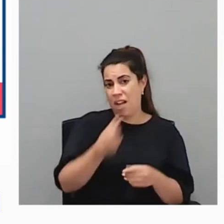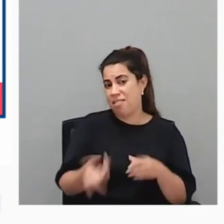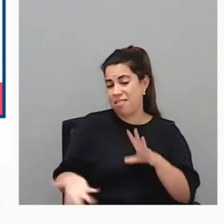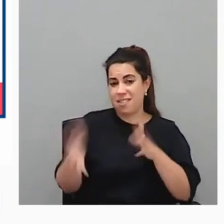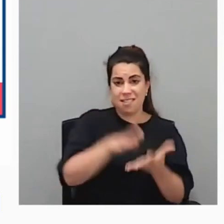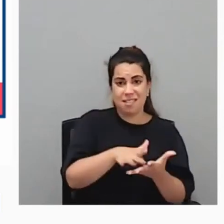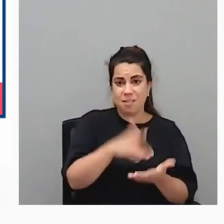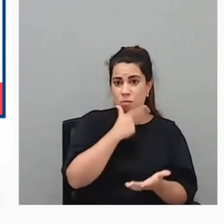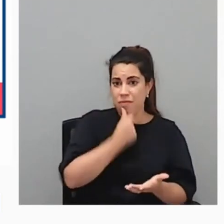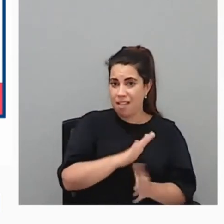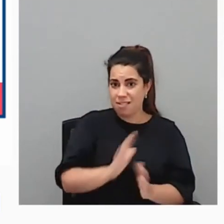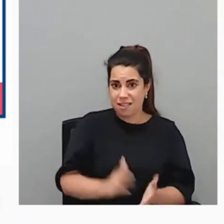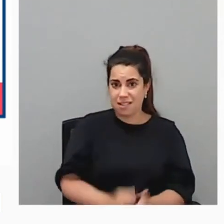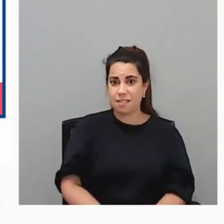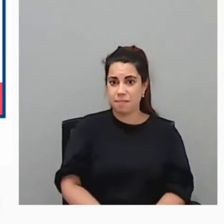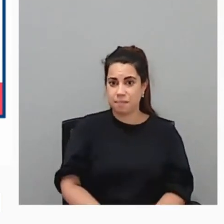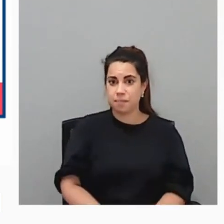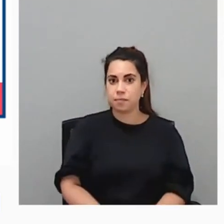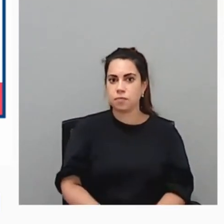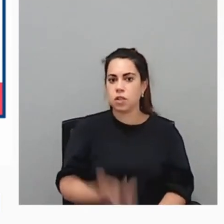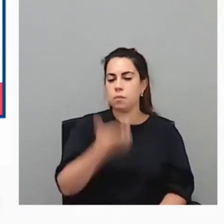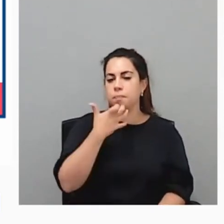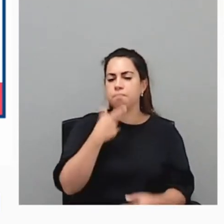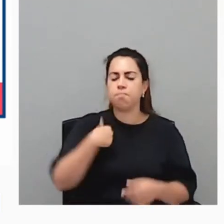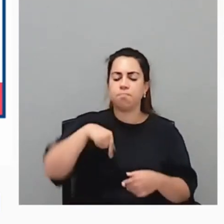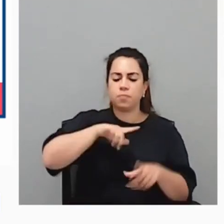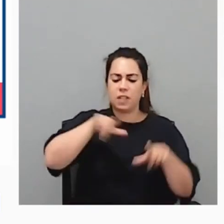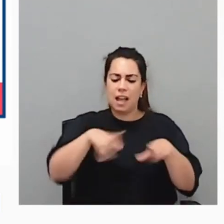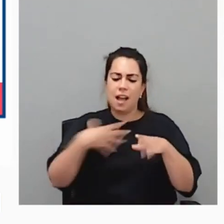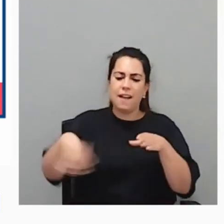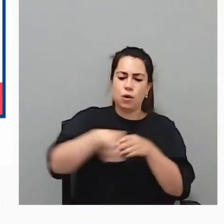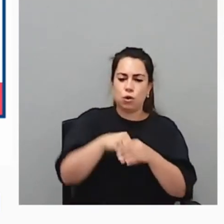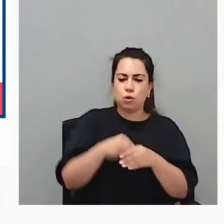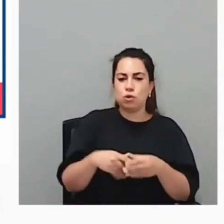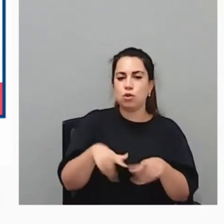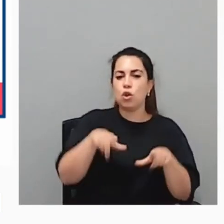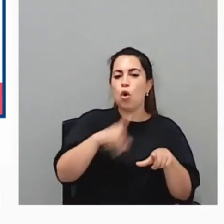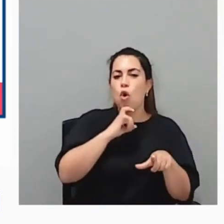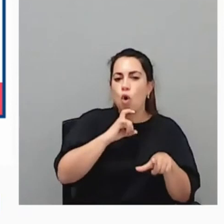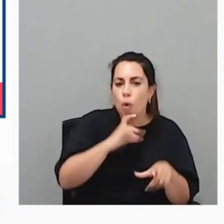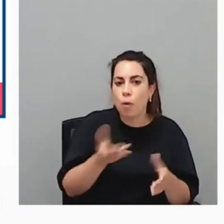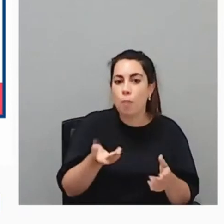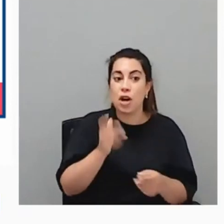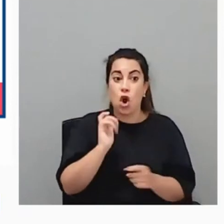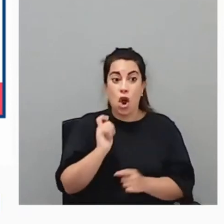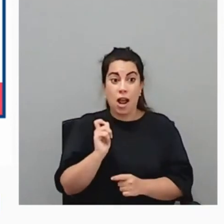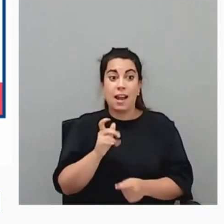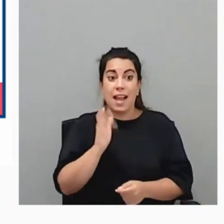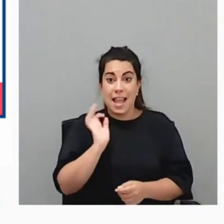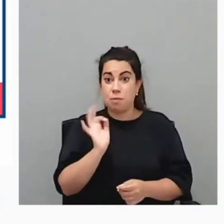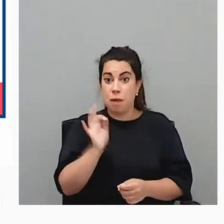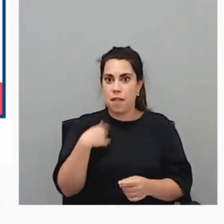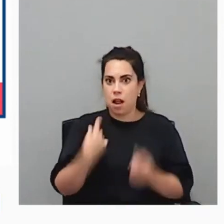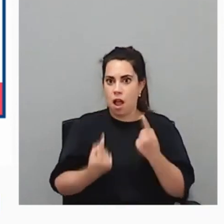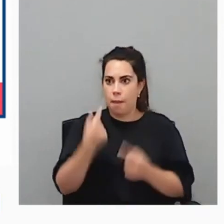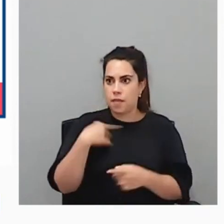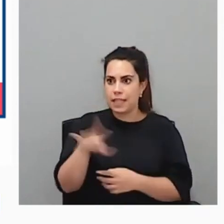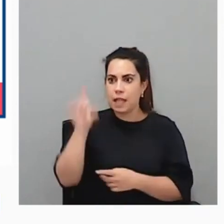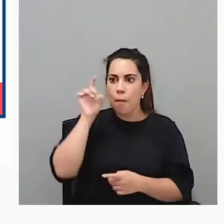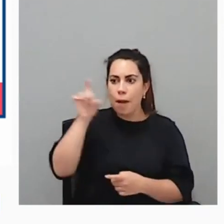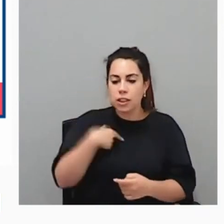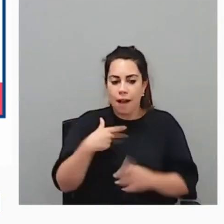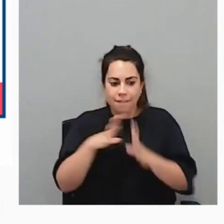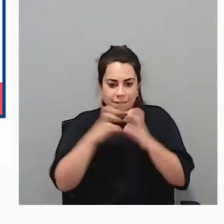hablamos de cómo hacer inclusión en el aula, pero muchas veces los maestros tienen la inquietud, tienen las ganas, pero no saben